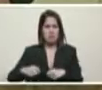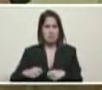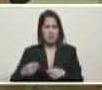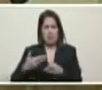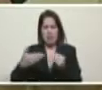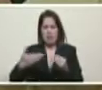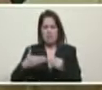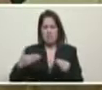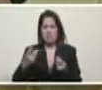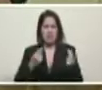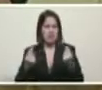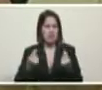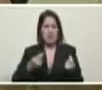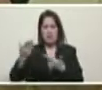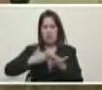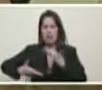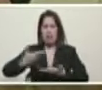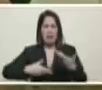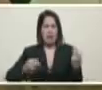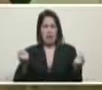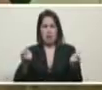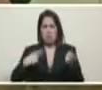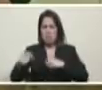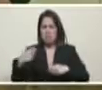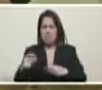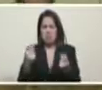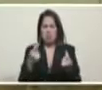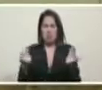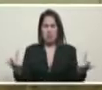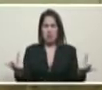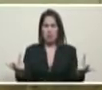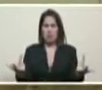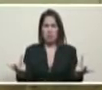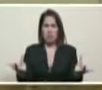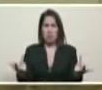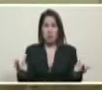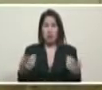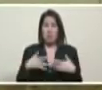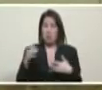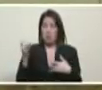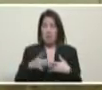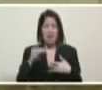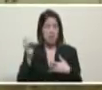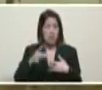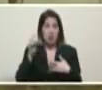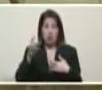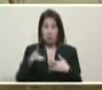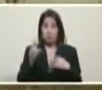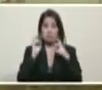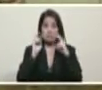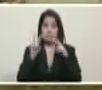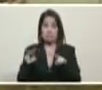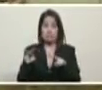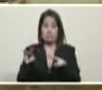Maicao. ¿Cuántos daños nos vienen de allá, verdad? Pero el más doloroso es este,